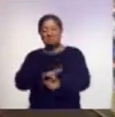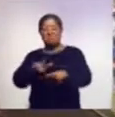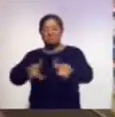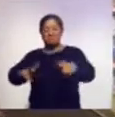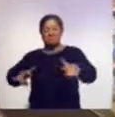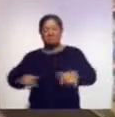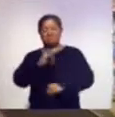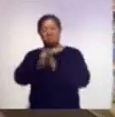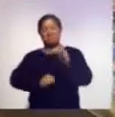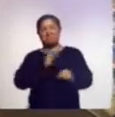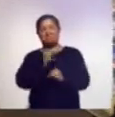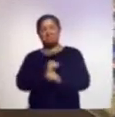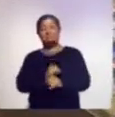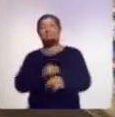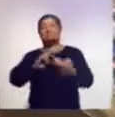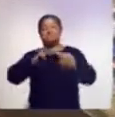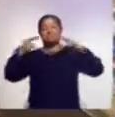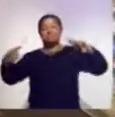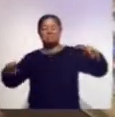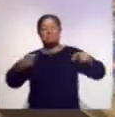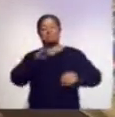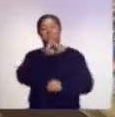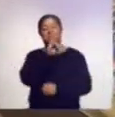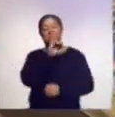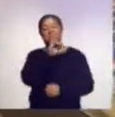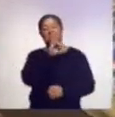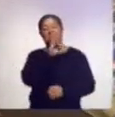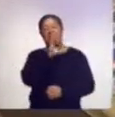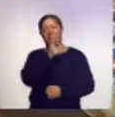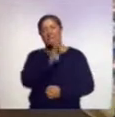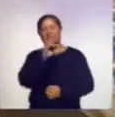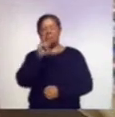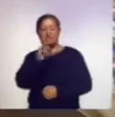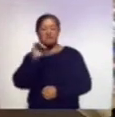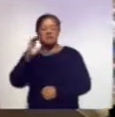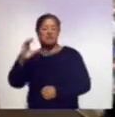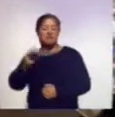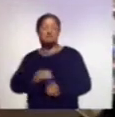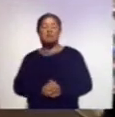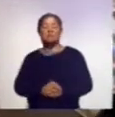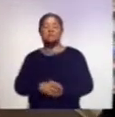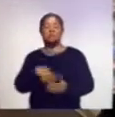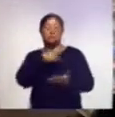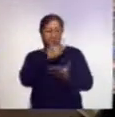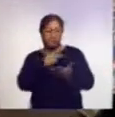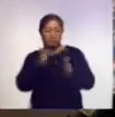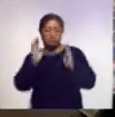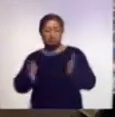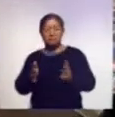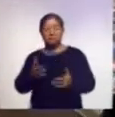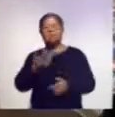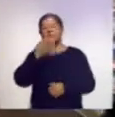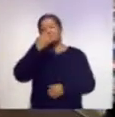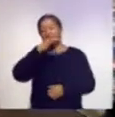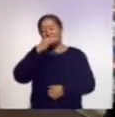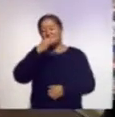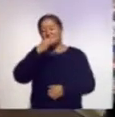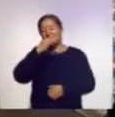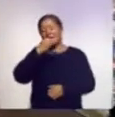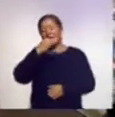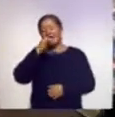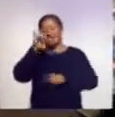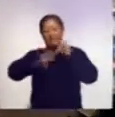Títere, de la extensión del Festival Internacional Cervantino y de los programados en la edición 56 de la Feria Estatal. Estos